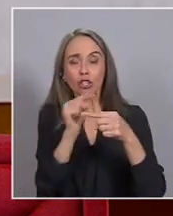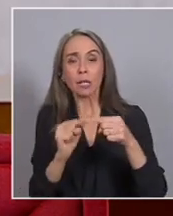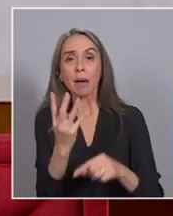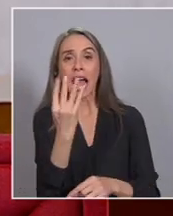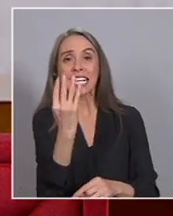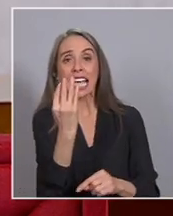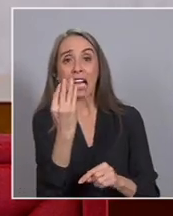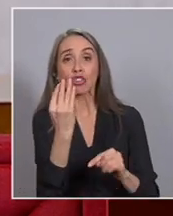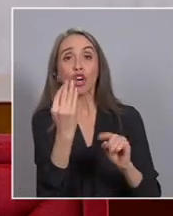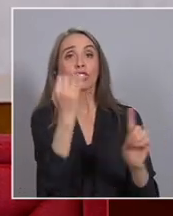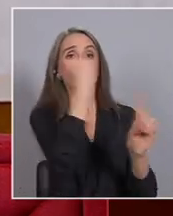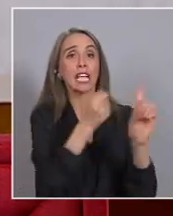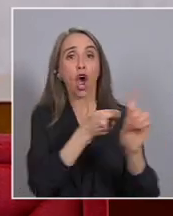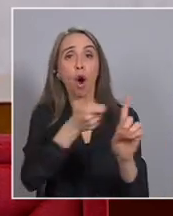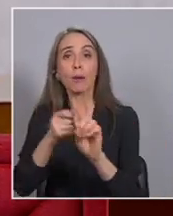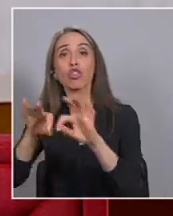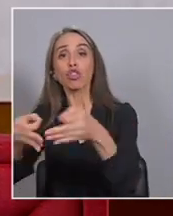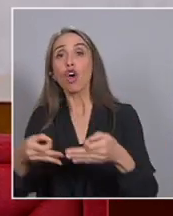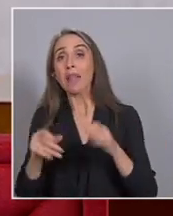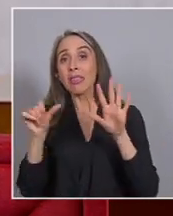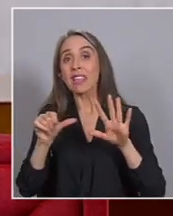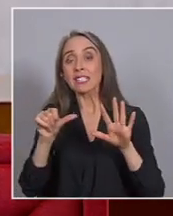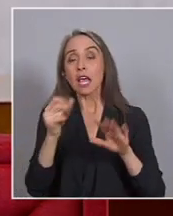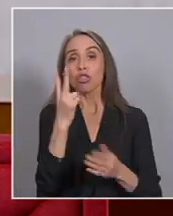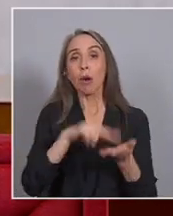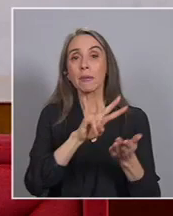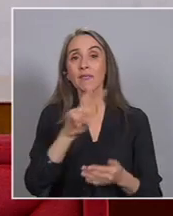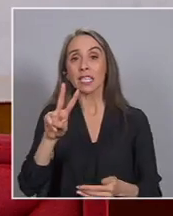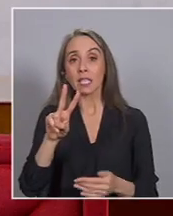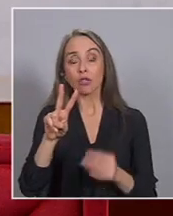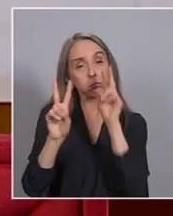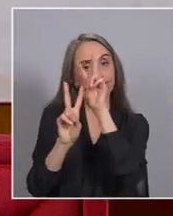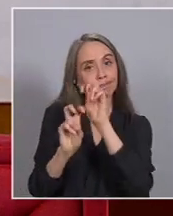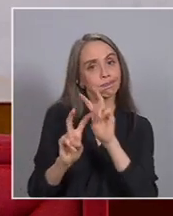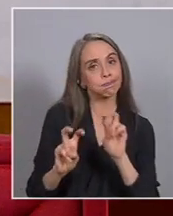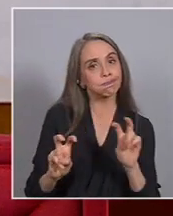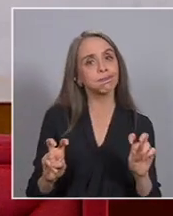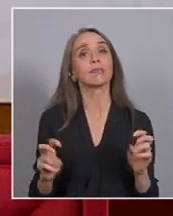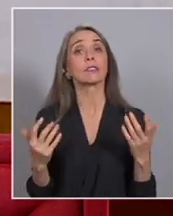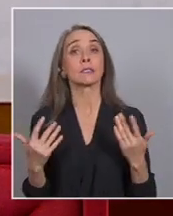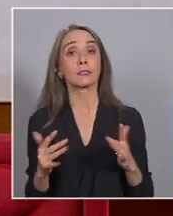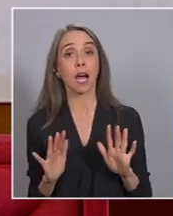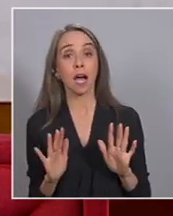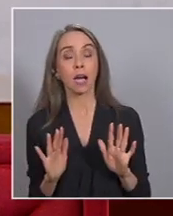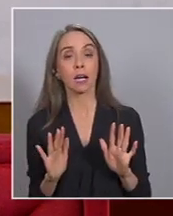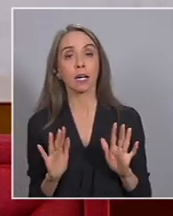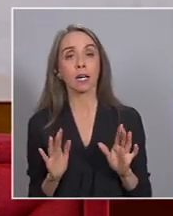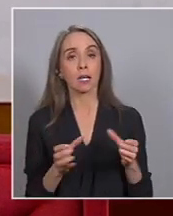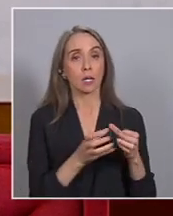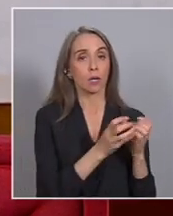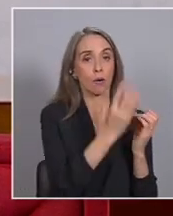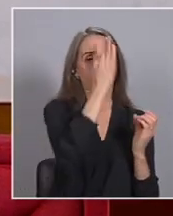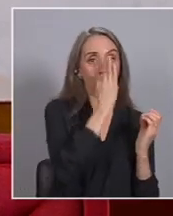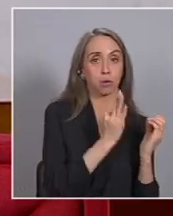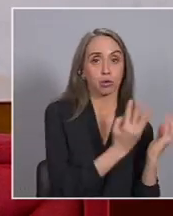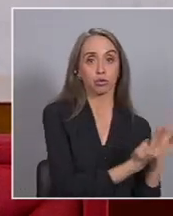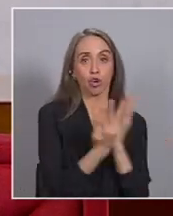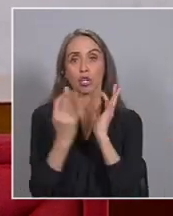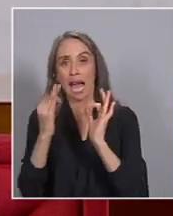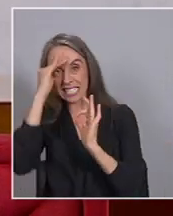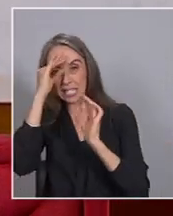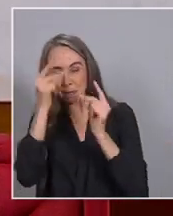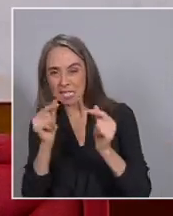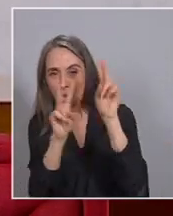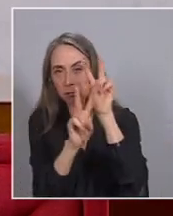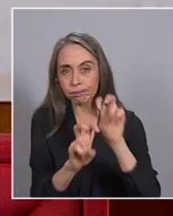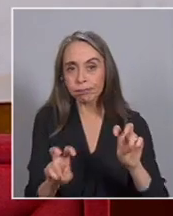14 de los 17 homicidios registrados del 2022, producto de que llevamos equipos específicos para aquello, dando una